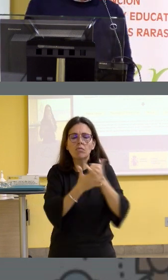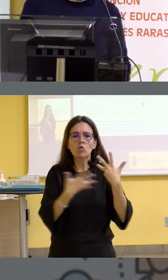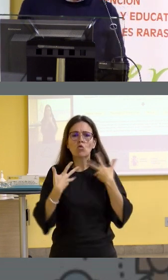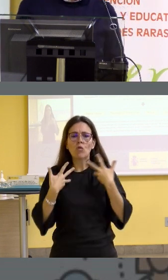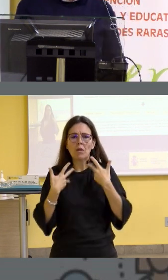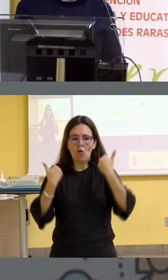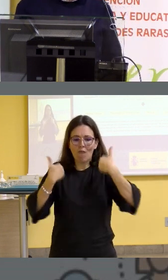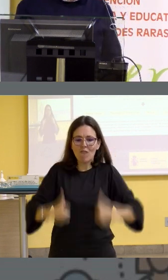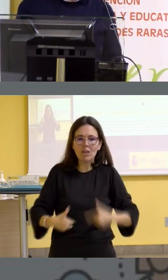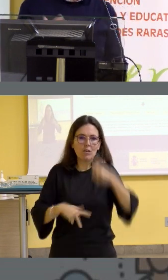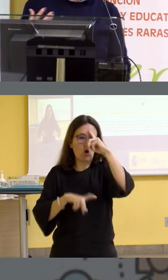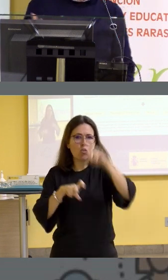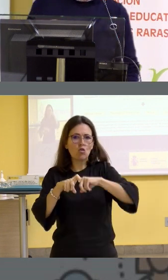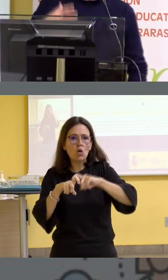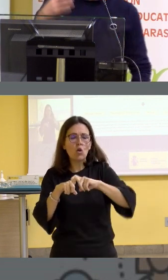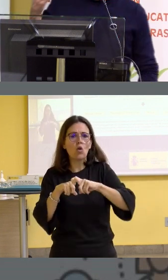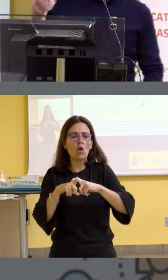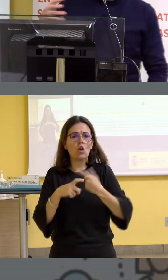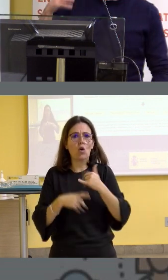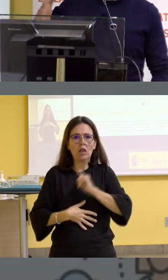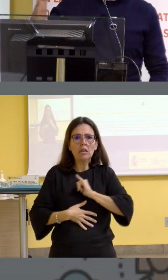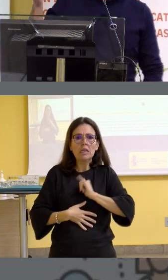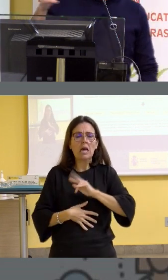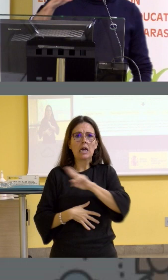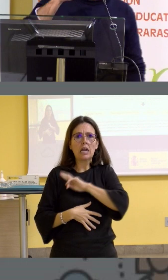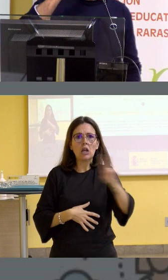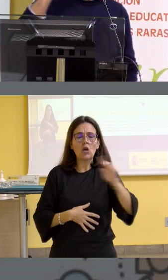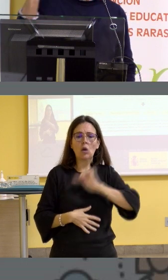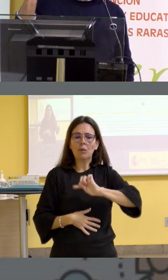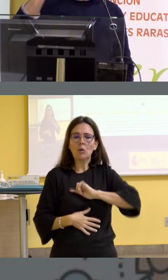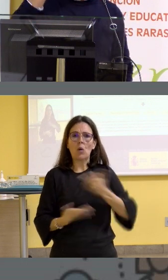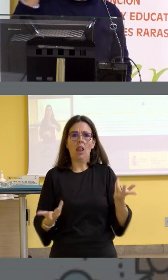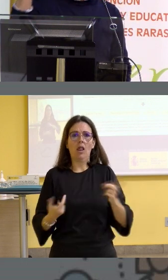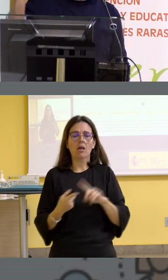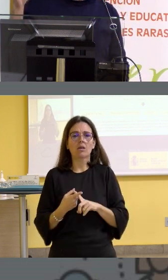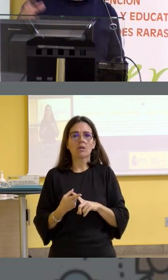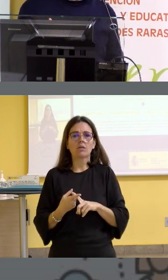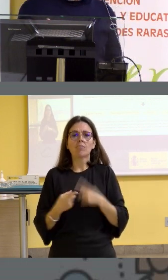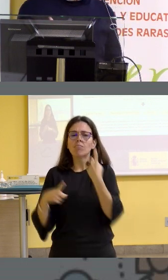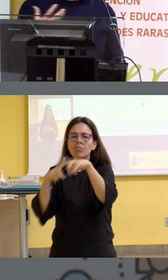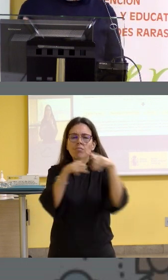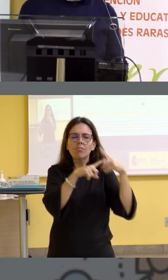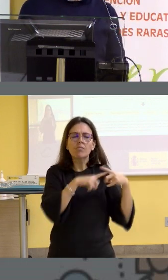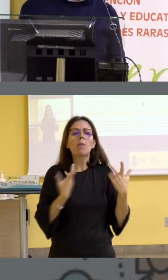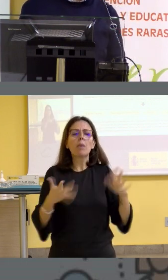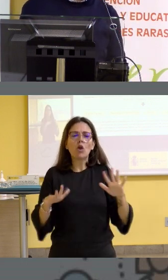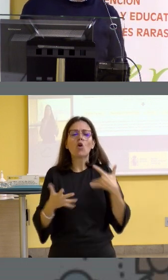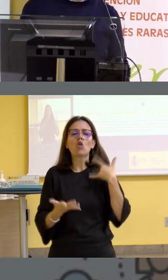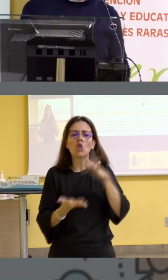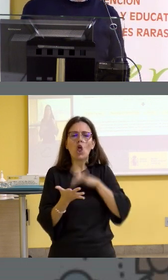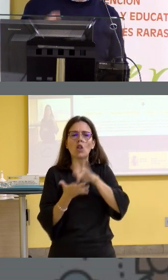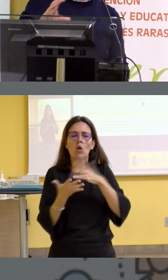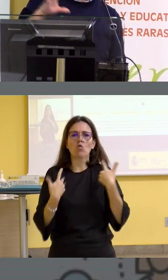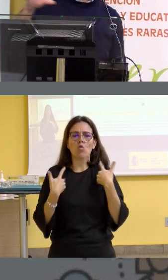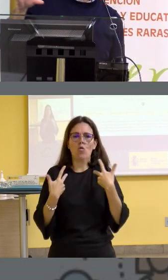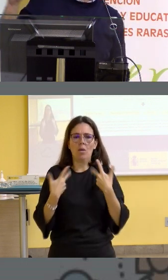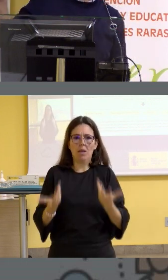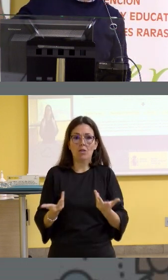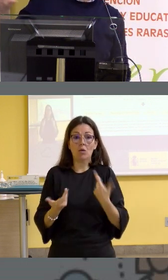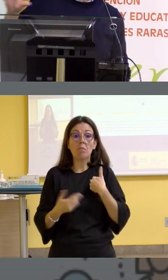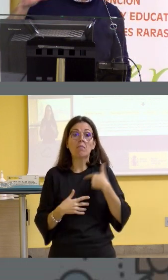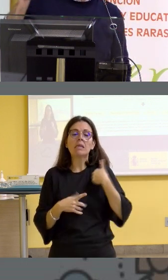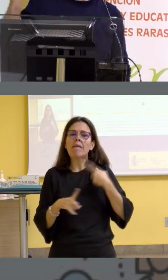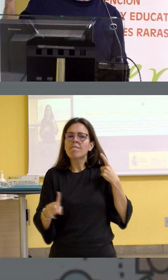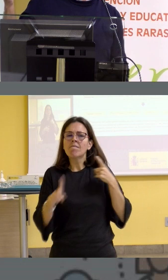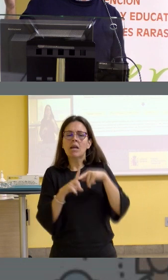sufrimiento físico, psicológico, existencial, religioso, espiritual, distinta manera, pero vamos a experimentar sufrimiento. Pretender que el ser humano